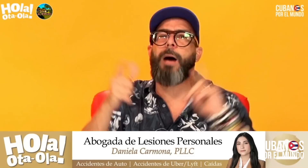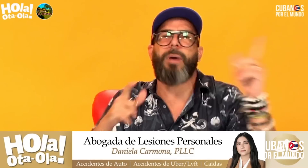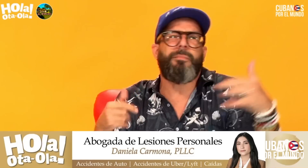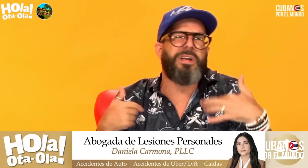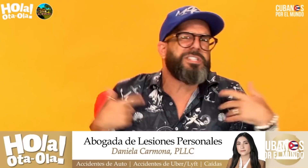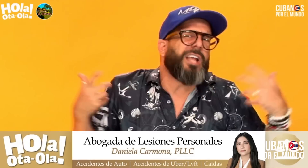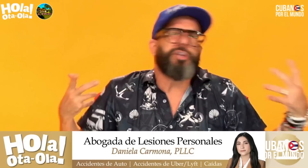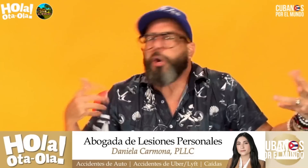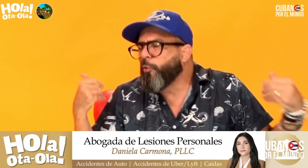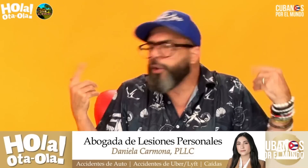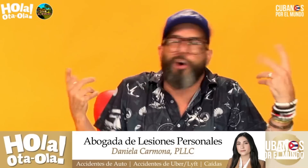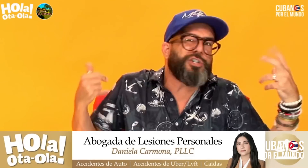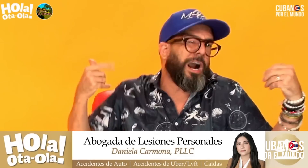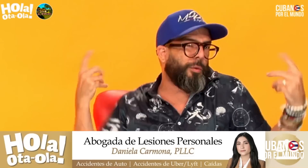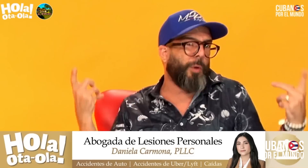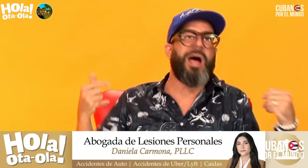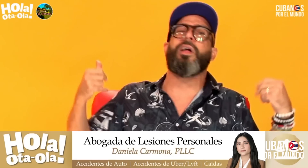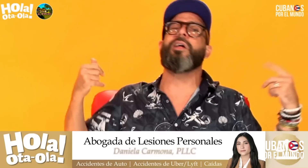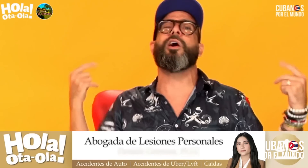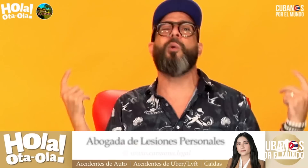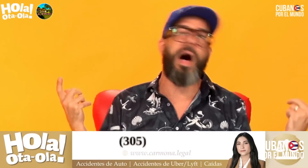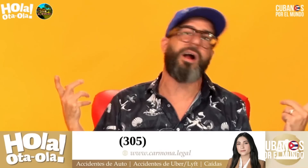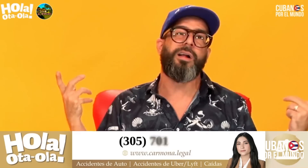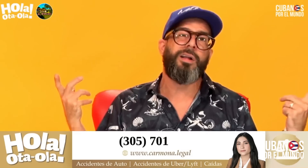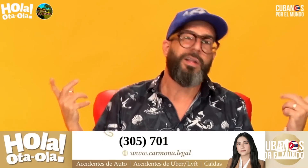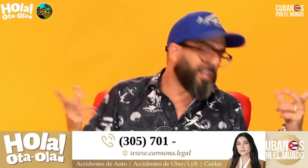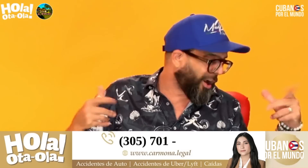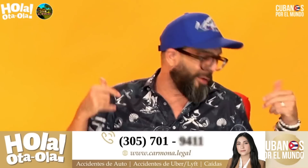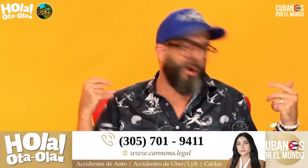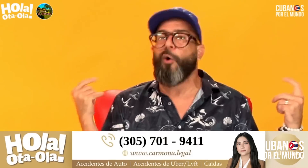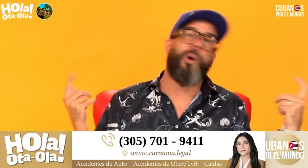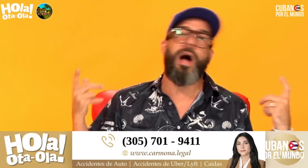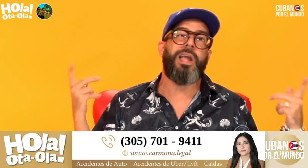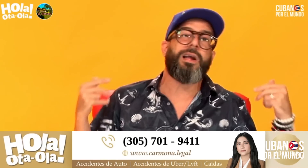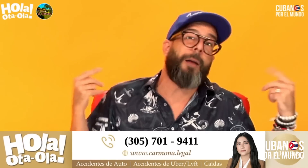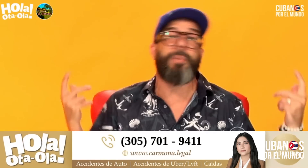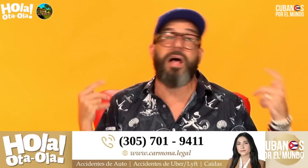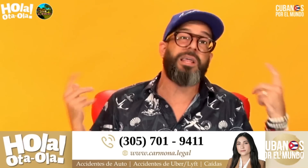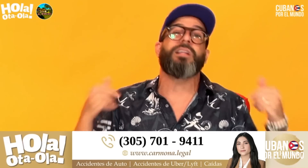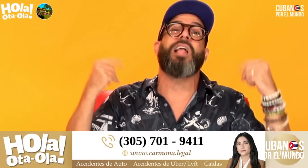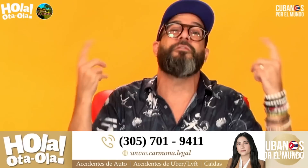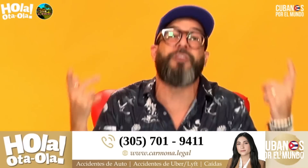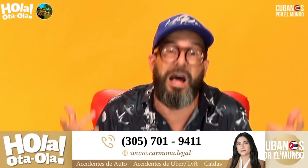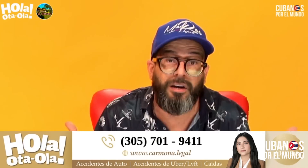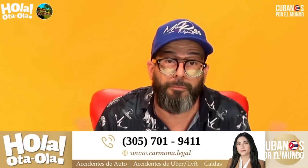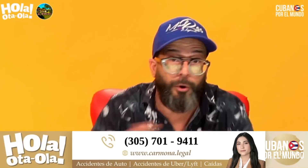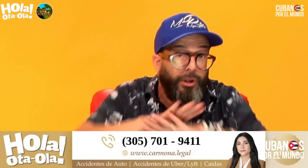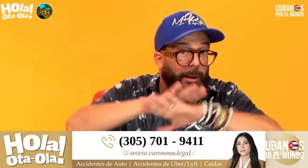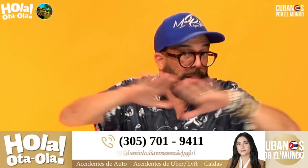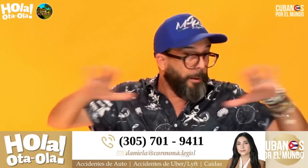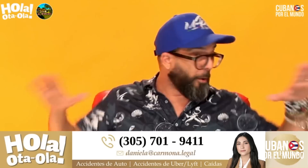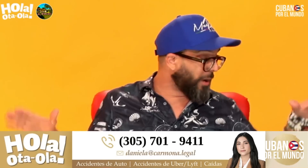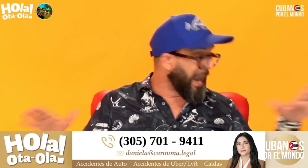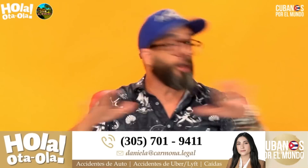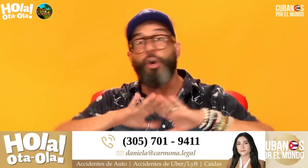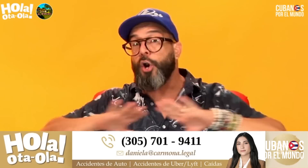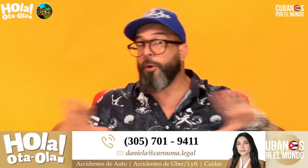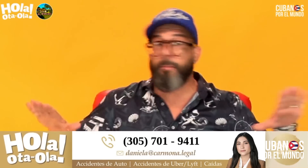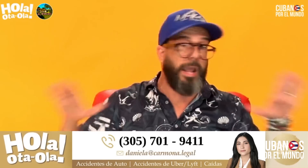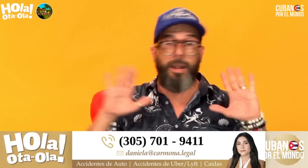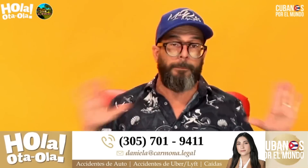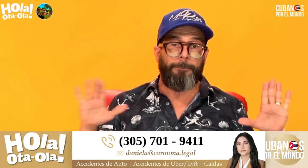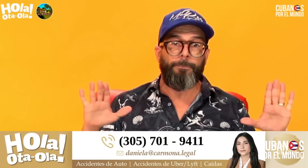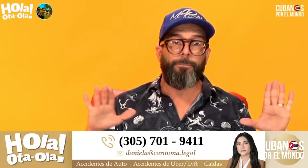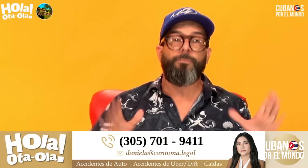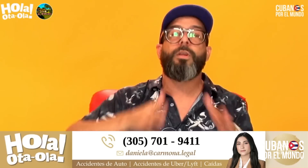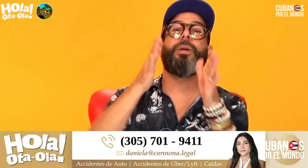mira, papá, y me siento orgullosa como madre de Juan, de cómo Juan es capaz de estafar. Porque póngale otro